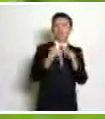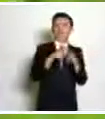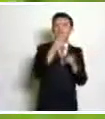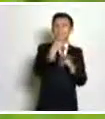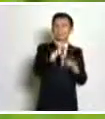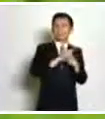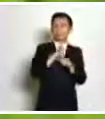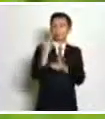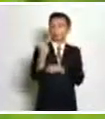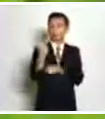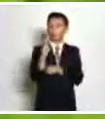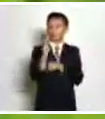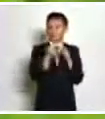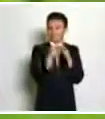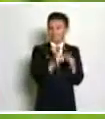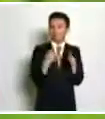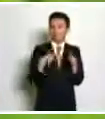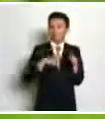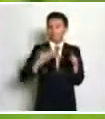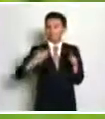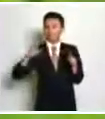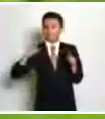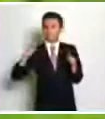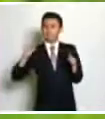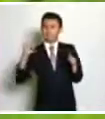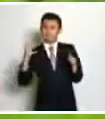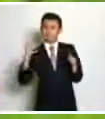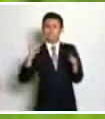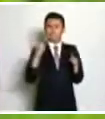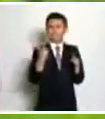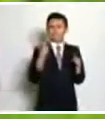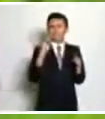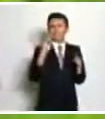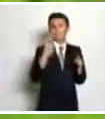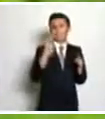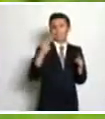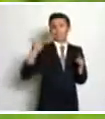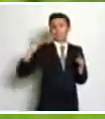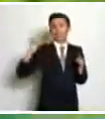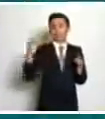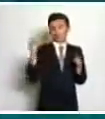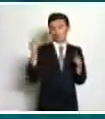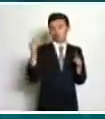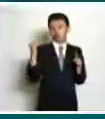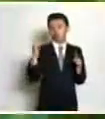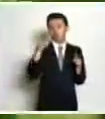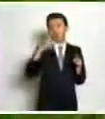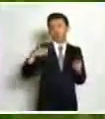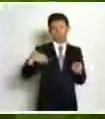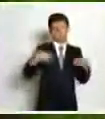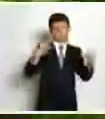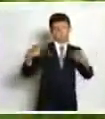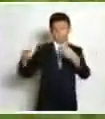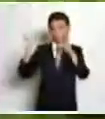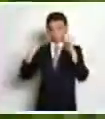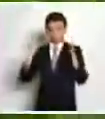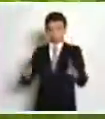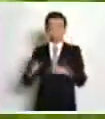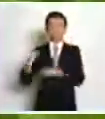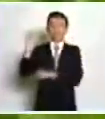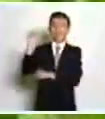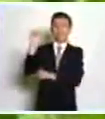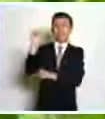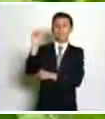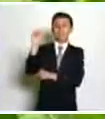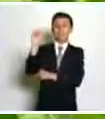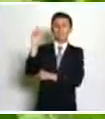estar vendiendo 25, 26, 27 y 28, como los que van para muy lejos. La plantación de astromelia la